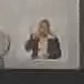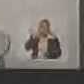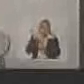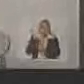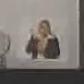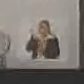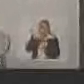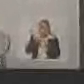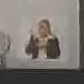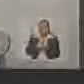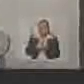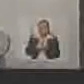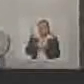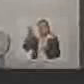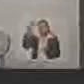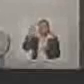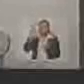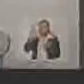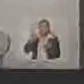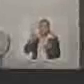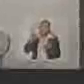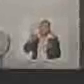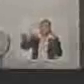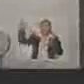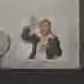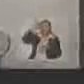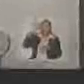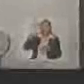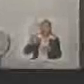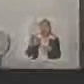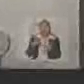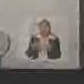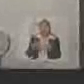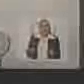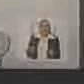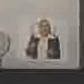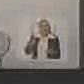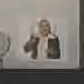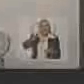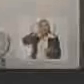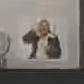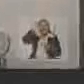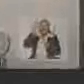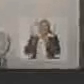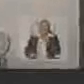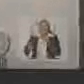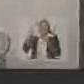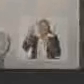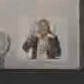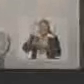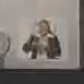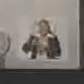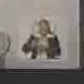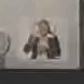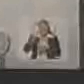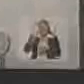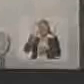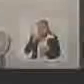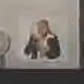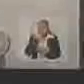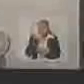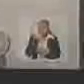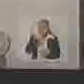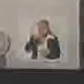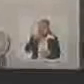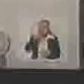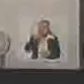humano, se haya convertido en el peor lugar de servicios públicos en toda la ciudad. Basta ver, vecino, vecina, en